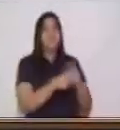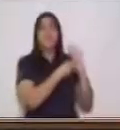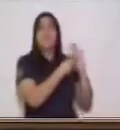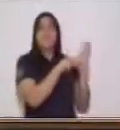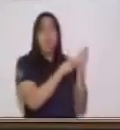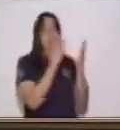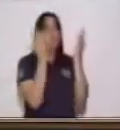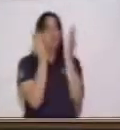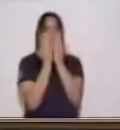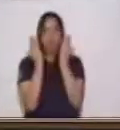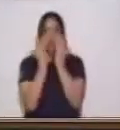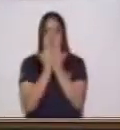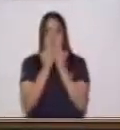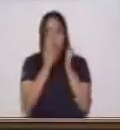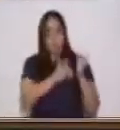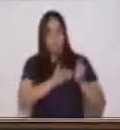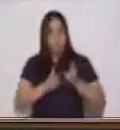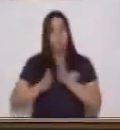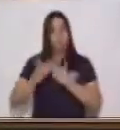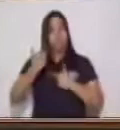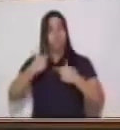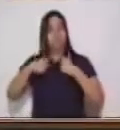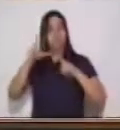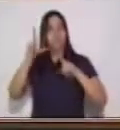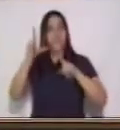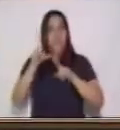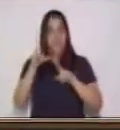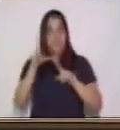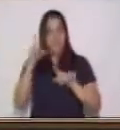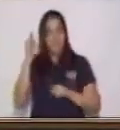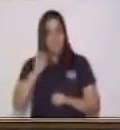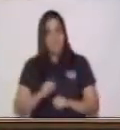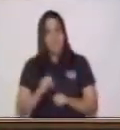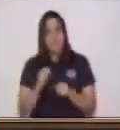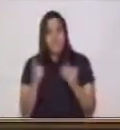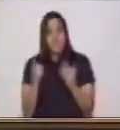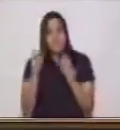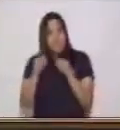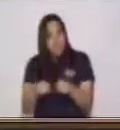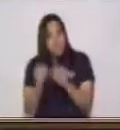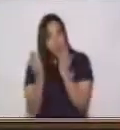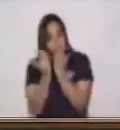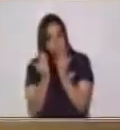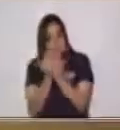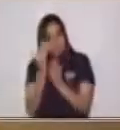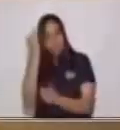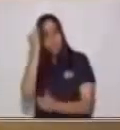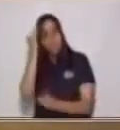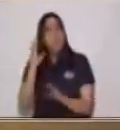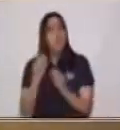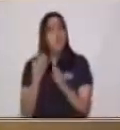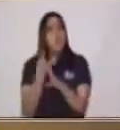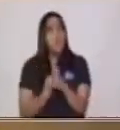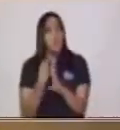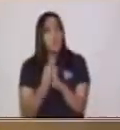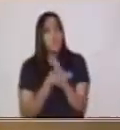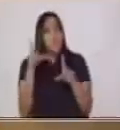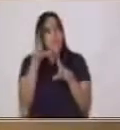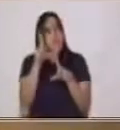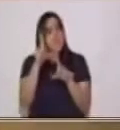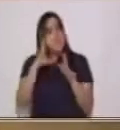correcto de las letras, ¿sí? Y al estudiar el empleo correcto de las letras se